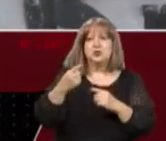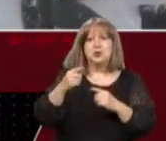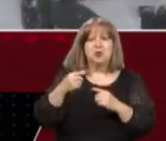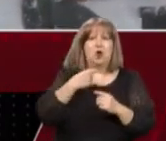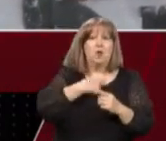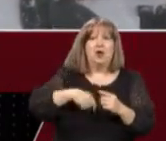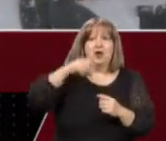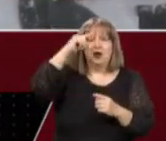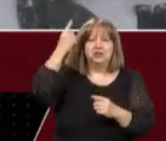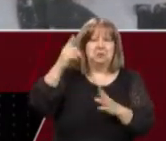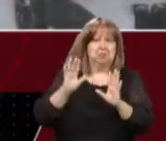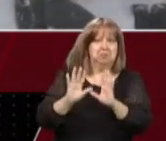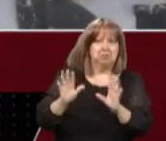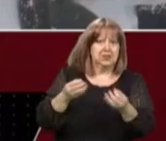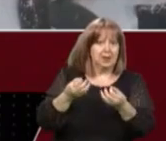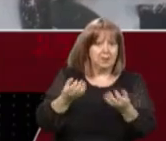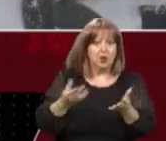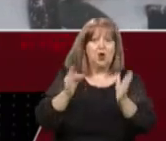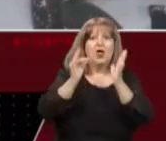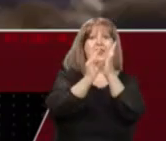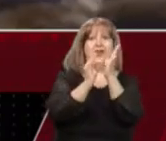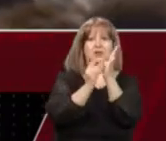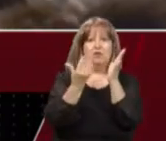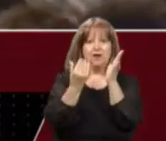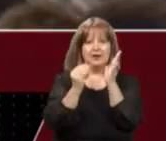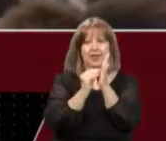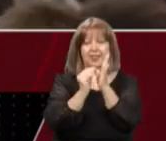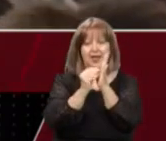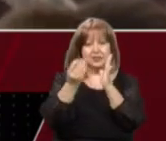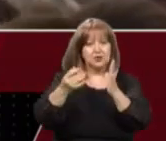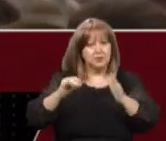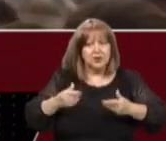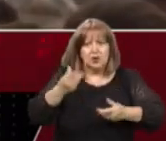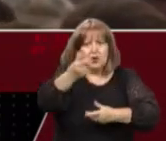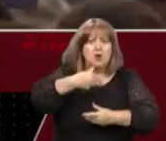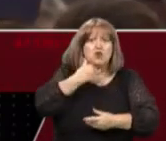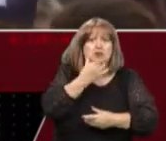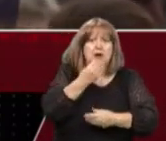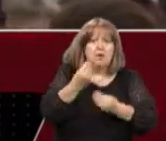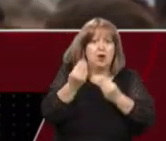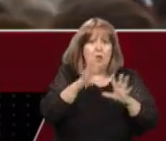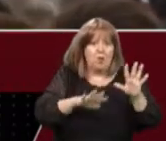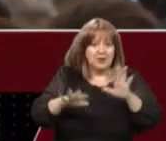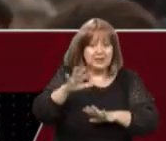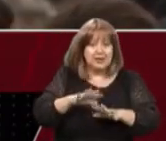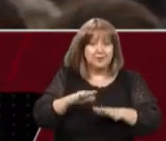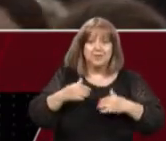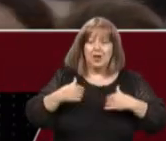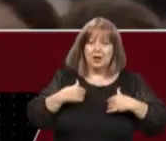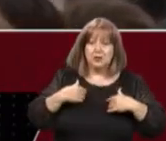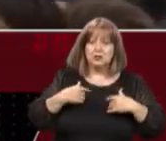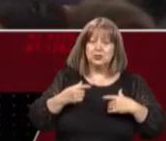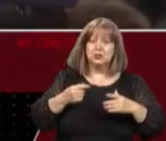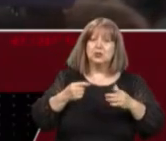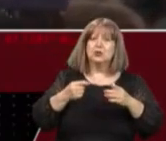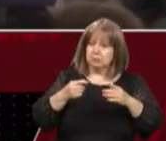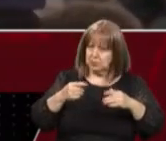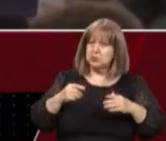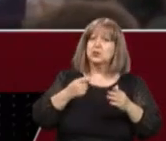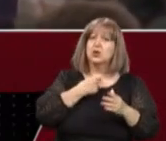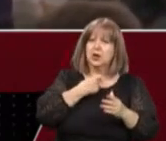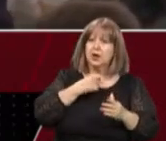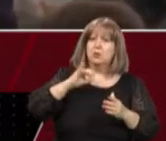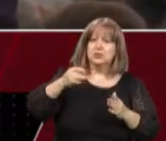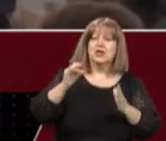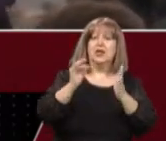condición para que alguien pueda validar datos. Por eso es que hoy impulsamos esta jornada de lucha, porque como hemos dicho, nosotros no estábamos en contra de la validación de datos, la hemos